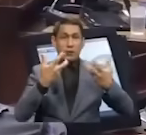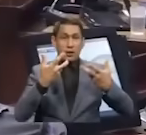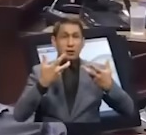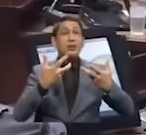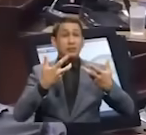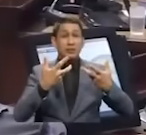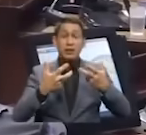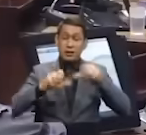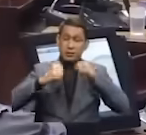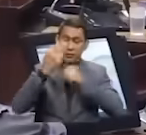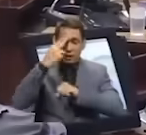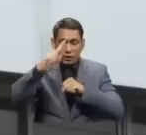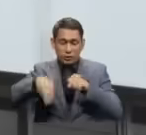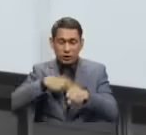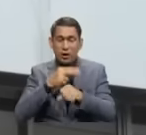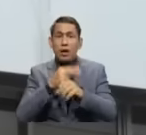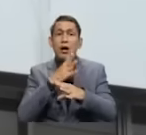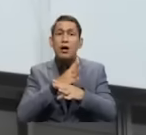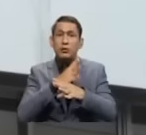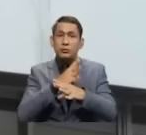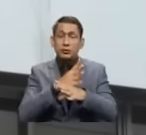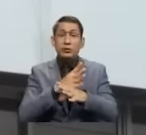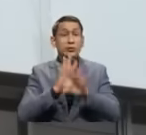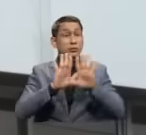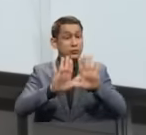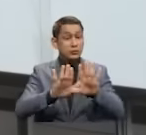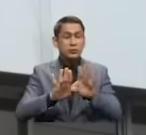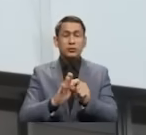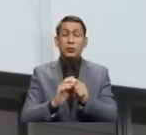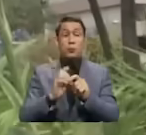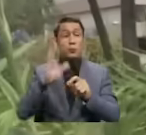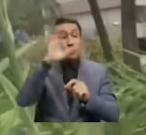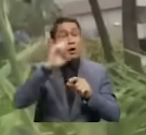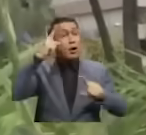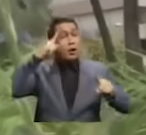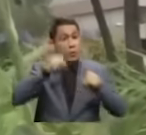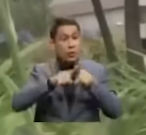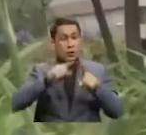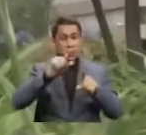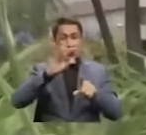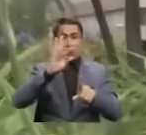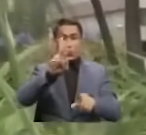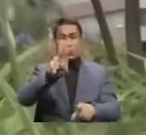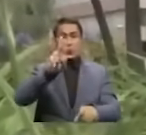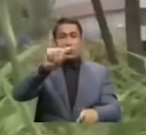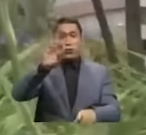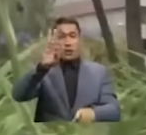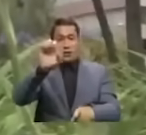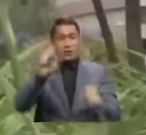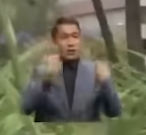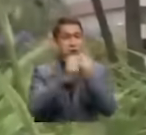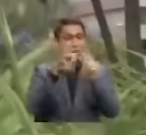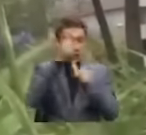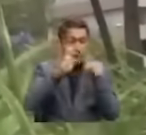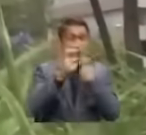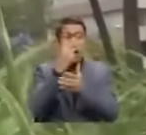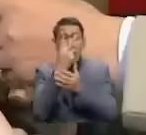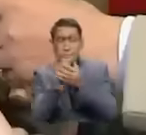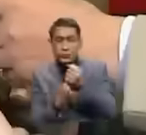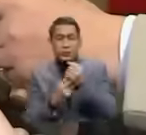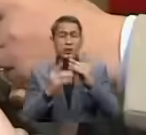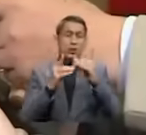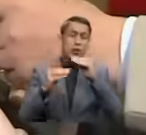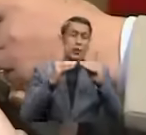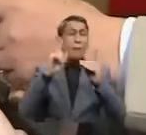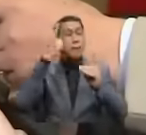el lavado de activos, que fortalece la relación entre la UAFE y la Fiscalía para detectar, investigar y levantar alertas de posibles irregularidades.